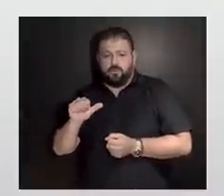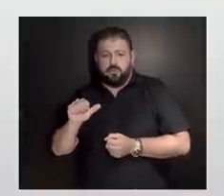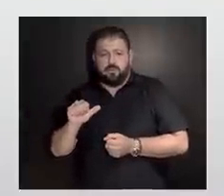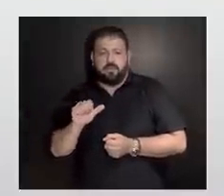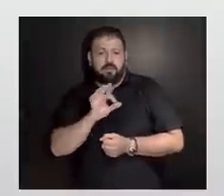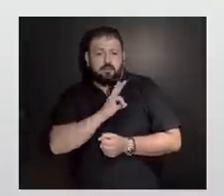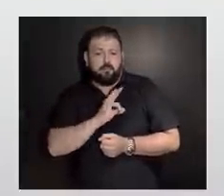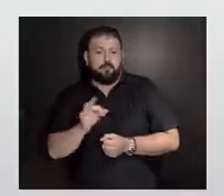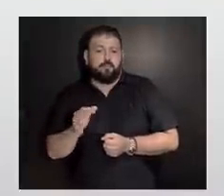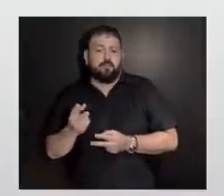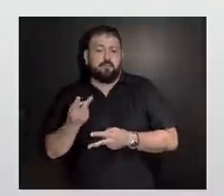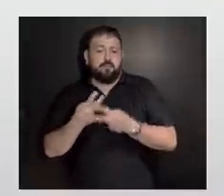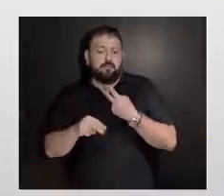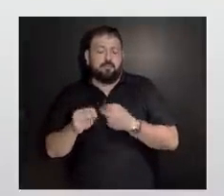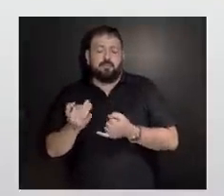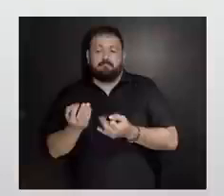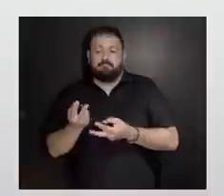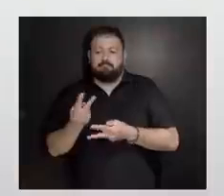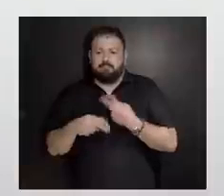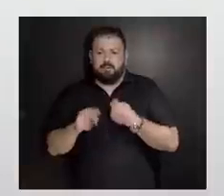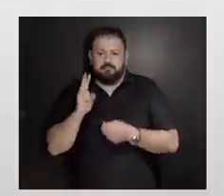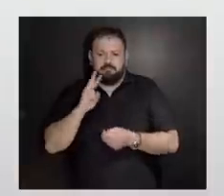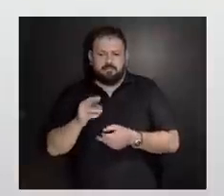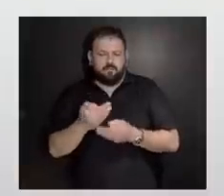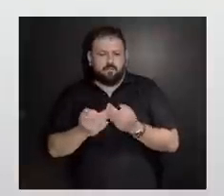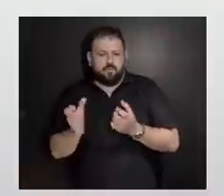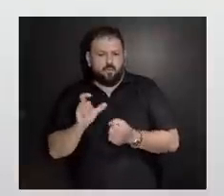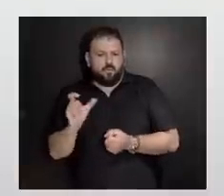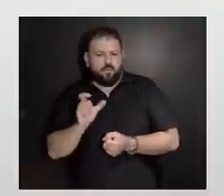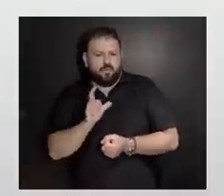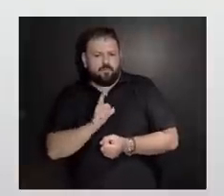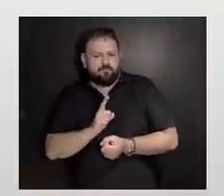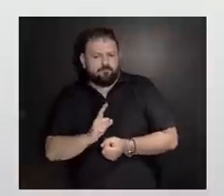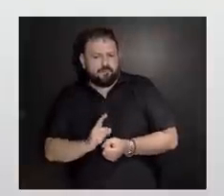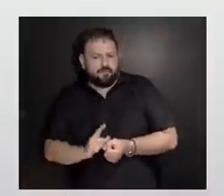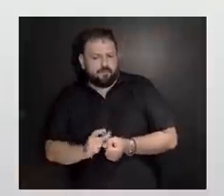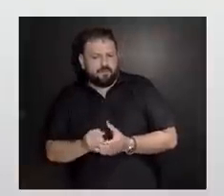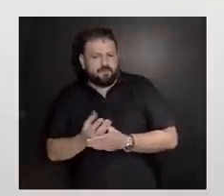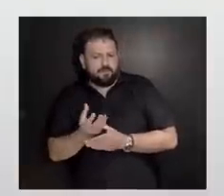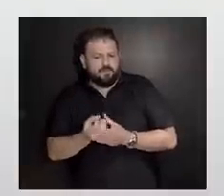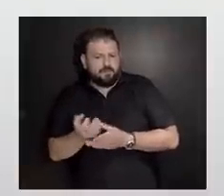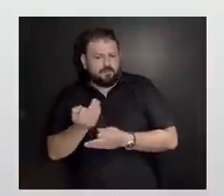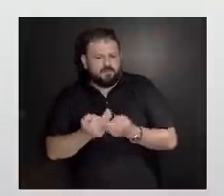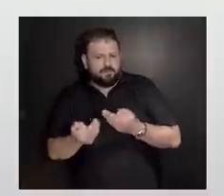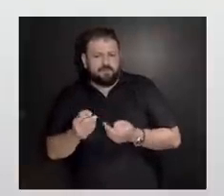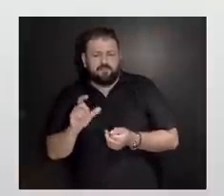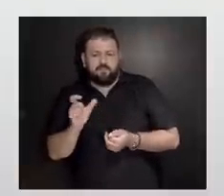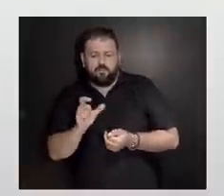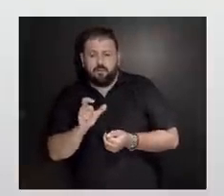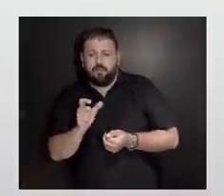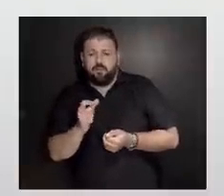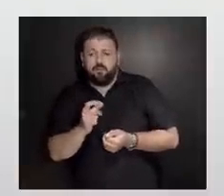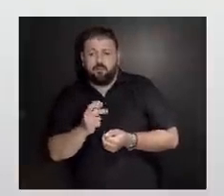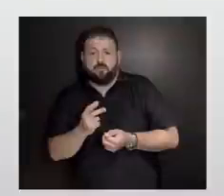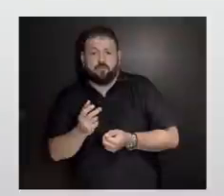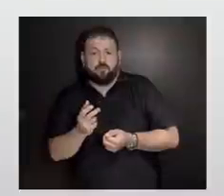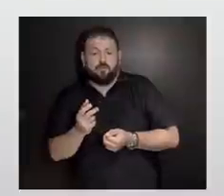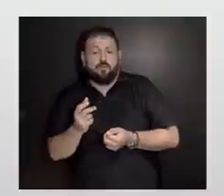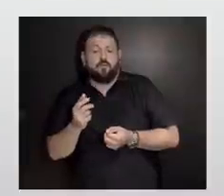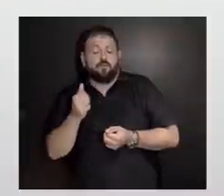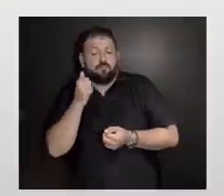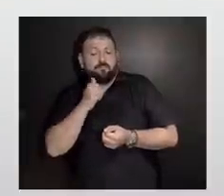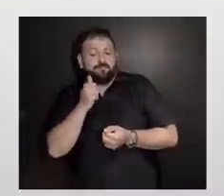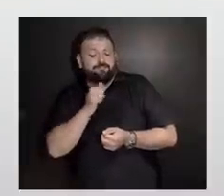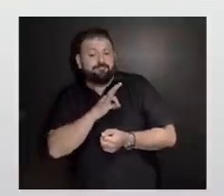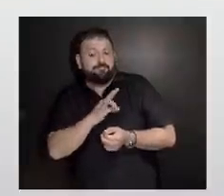o aumentar, por ejemplo, el volumen en orina, esto es también como un mecanismo que tiene nuestro cuerpo de como no puede usar esta glucosa que se está